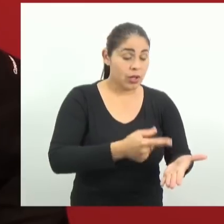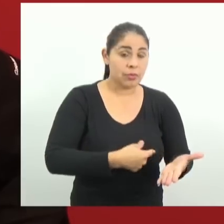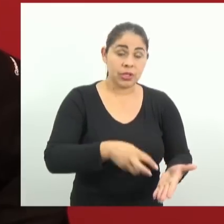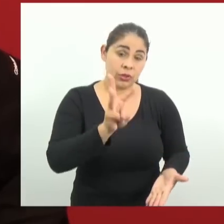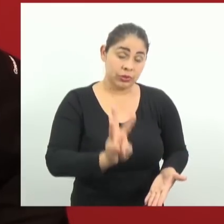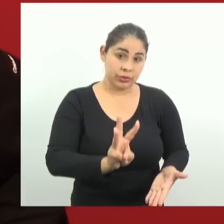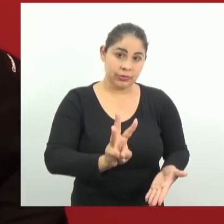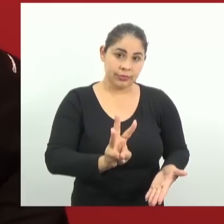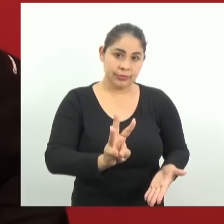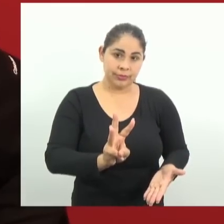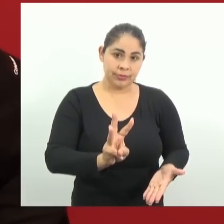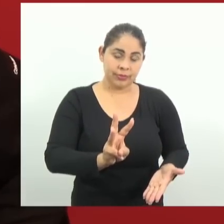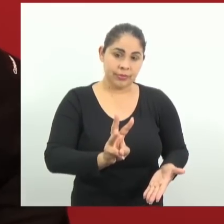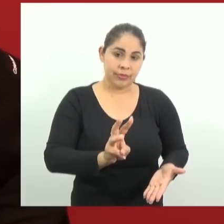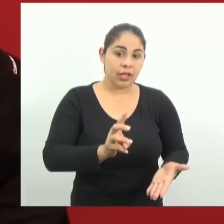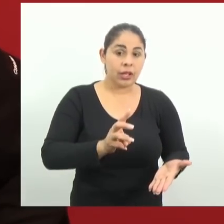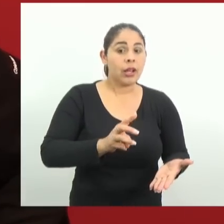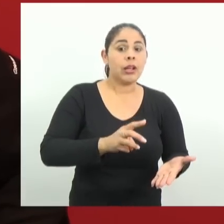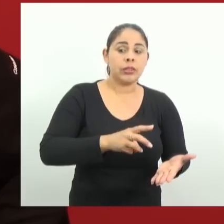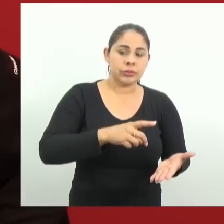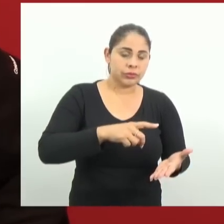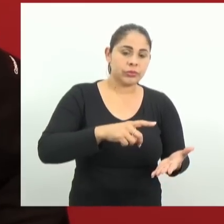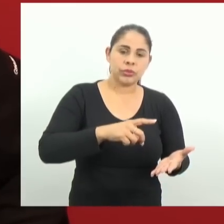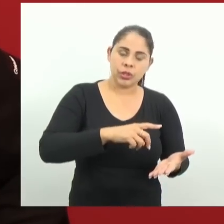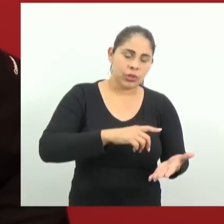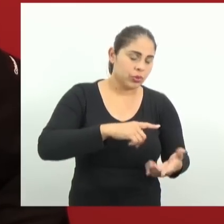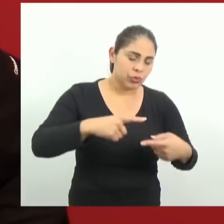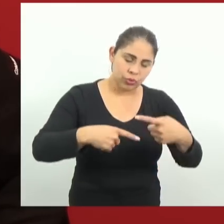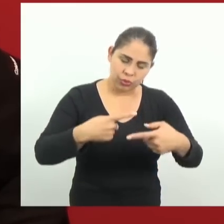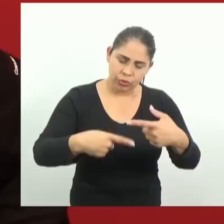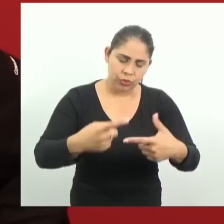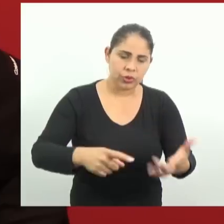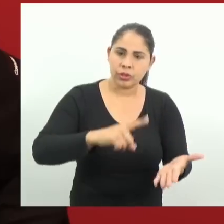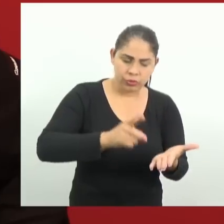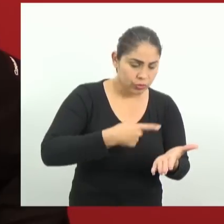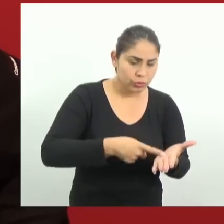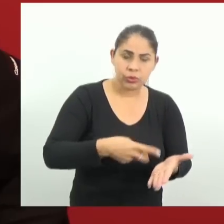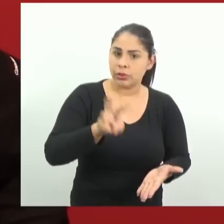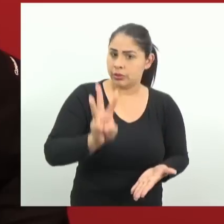lees cada día 3 capítulos de la Biblia, al año has leído toda la Biblia completa.